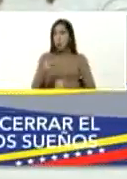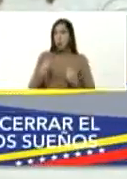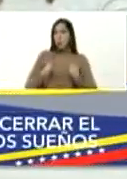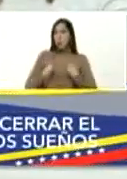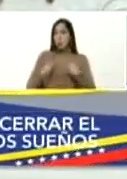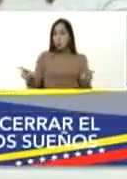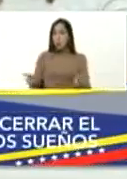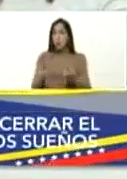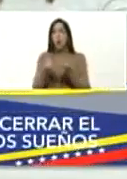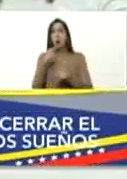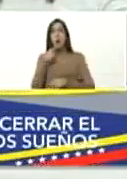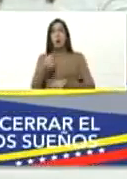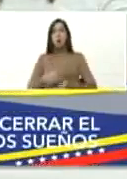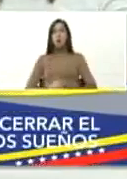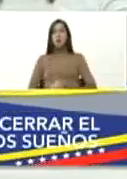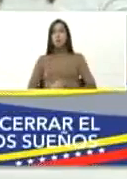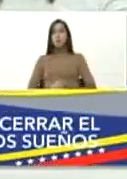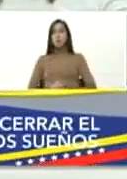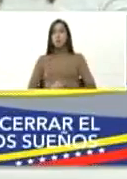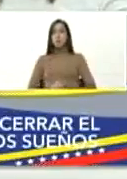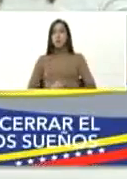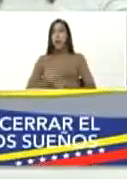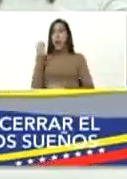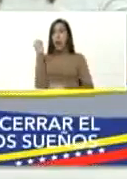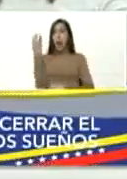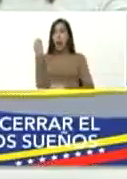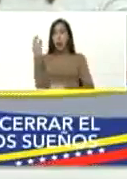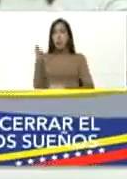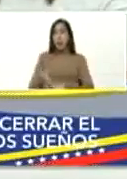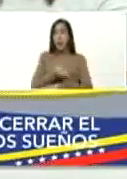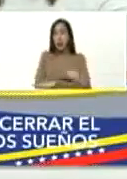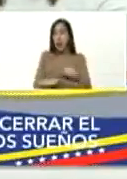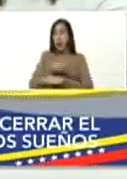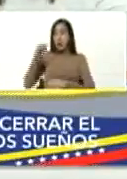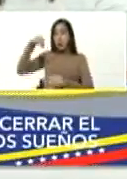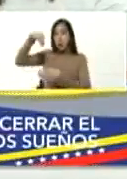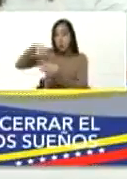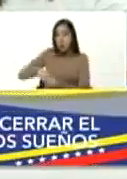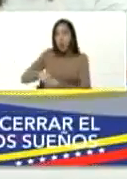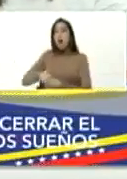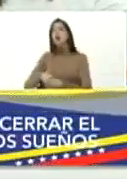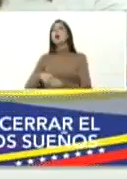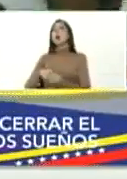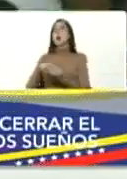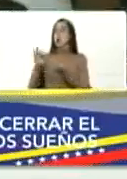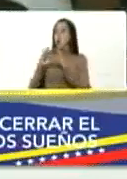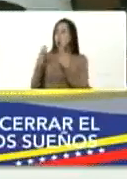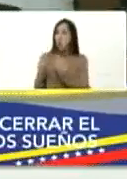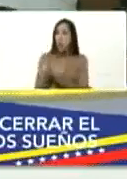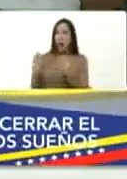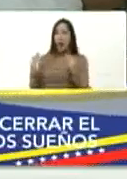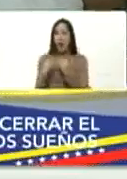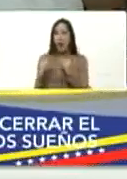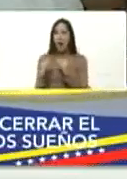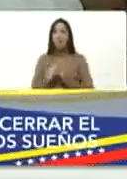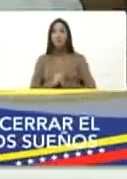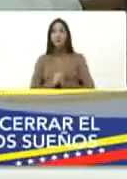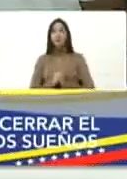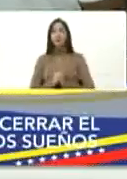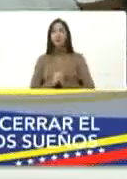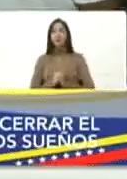como dices, en tus palabras, arrimada allá en casa de un familiar y no